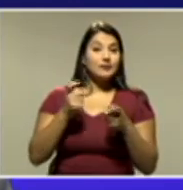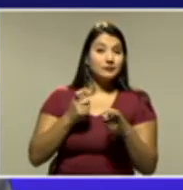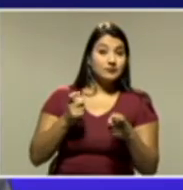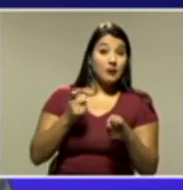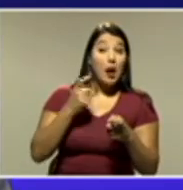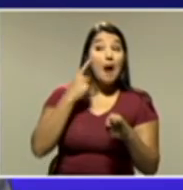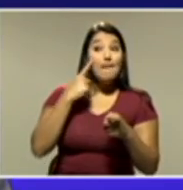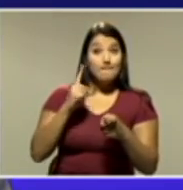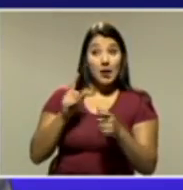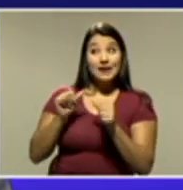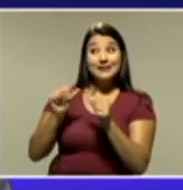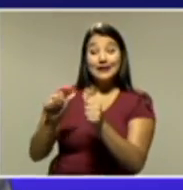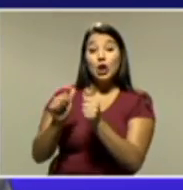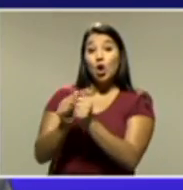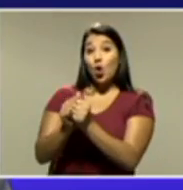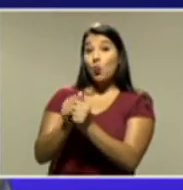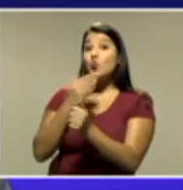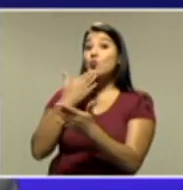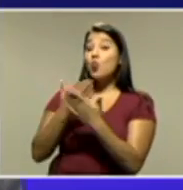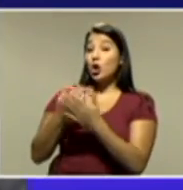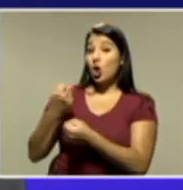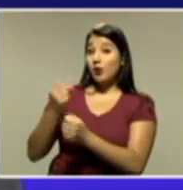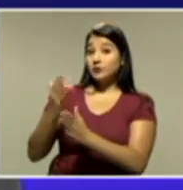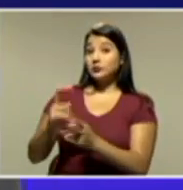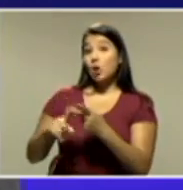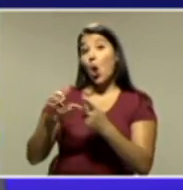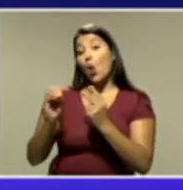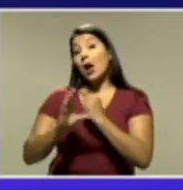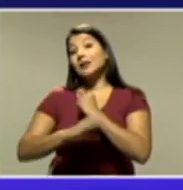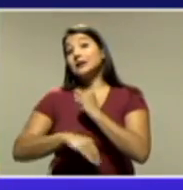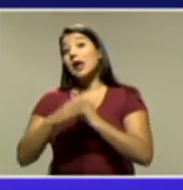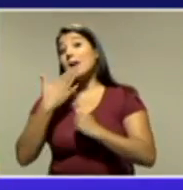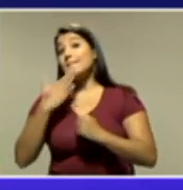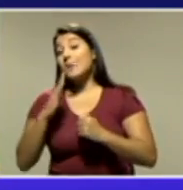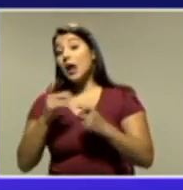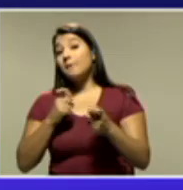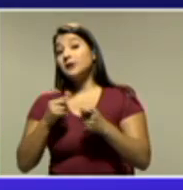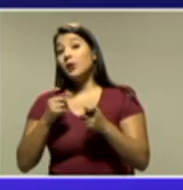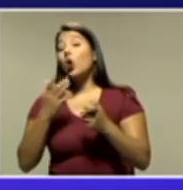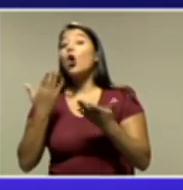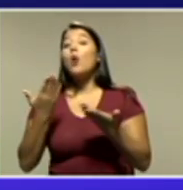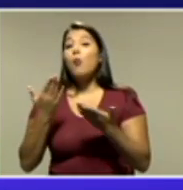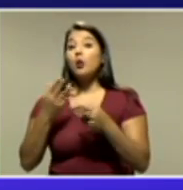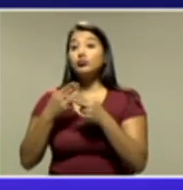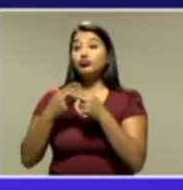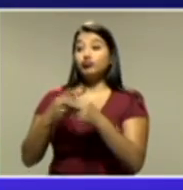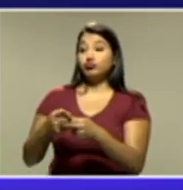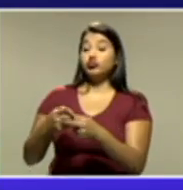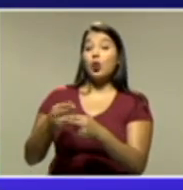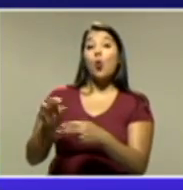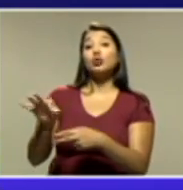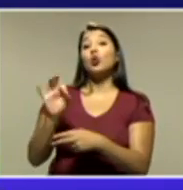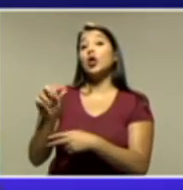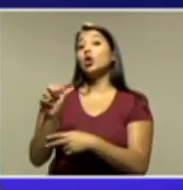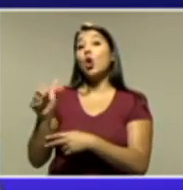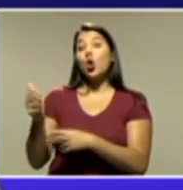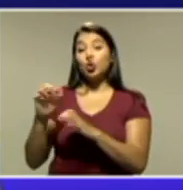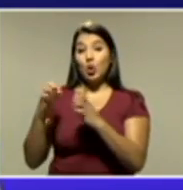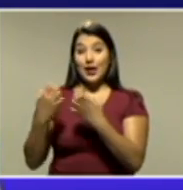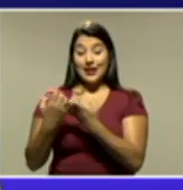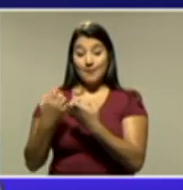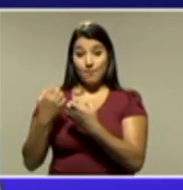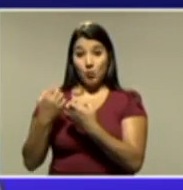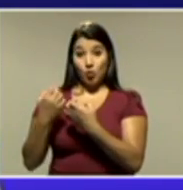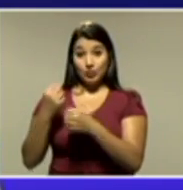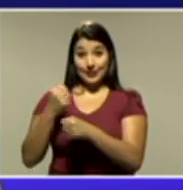buenas administraciones municipales o para castigarlas, sustituyéndolas por otro equipo de gobierno municipal. Y en